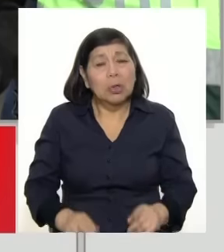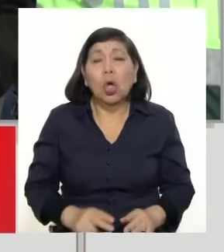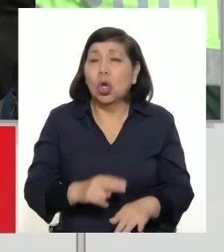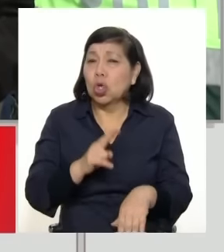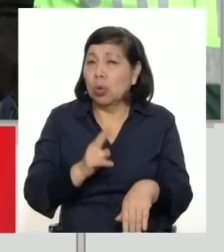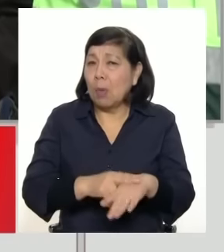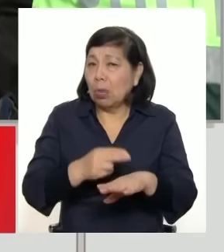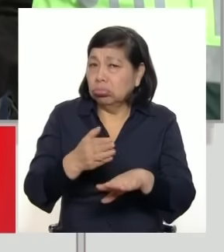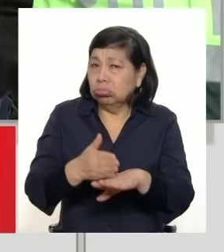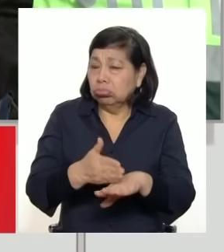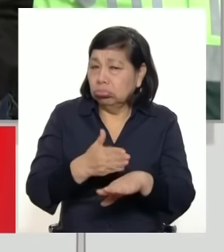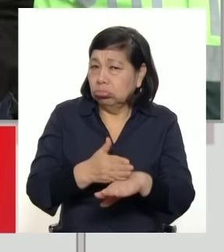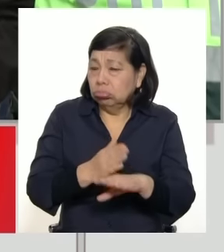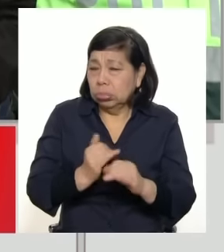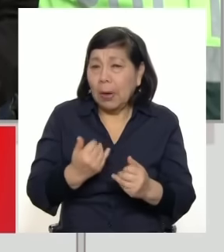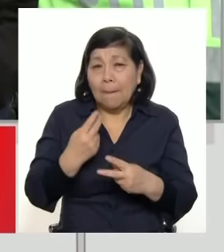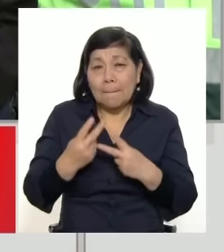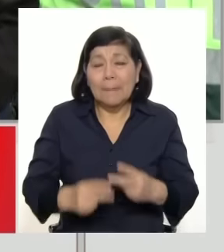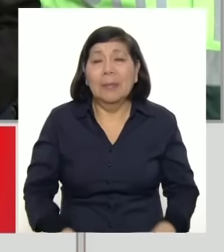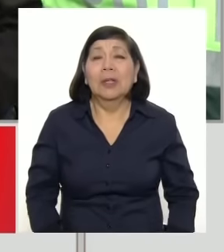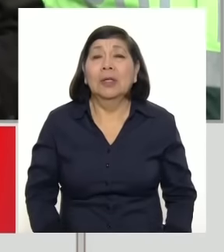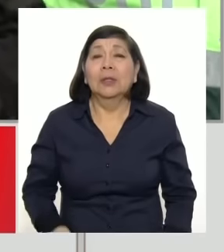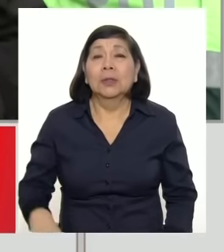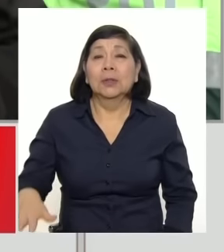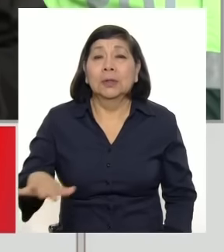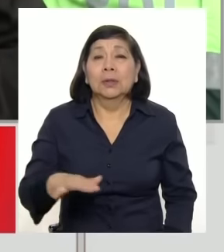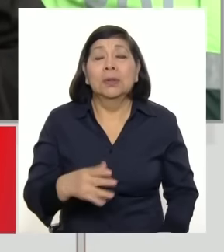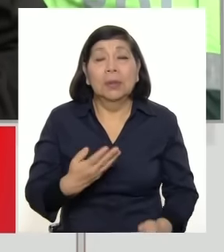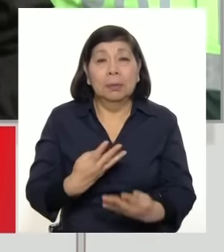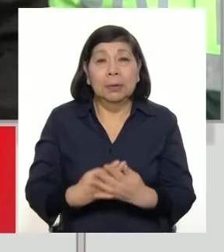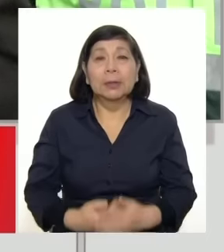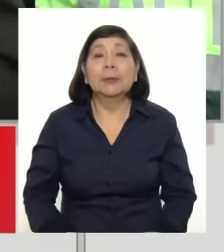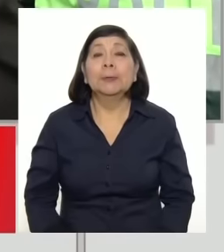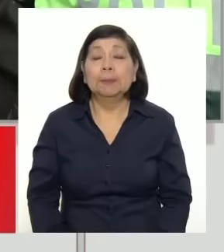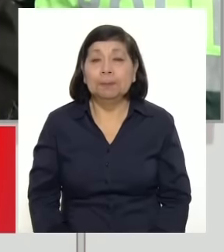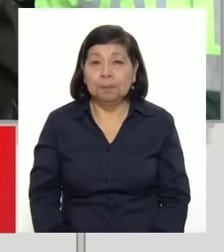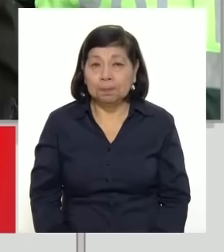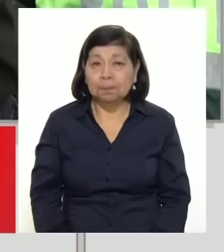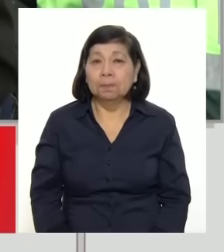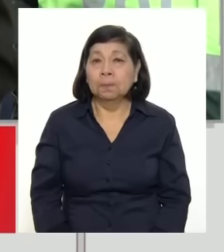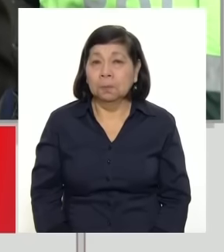normal desarrollo de estas actividades de visita en estos establecimientos penitenciarios.